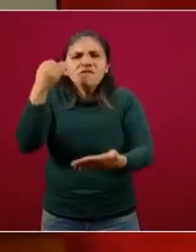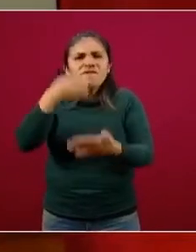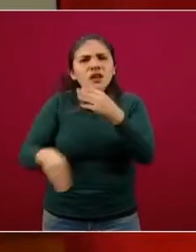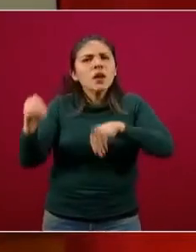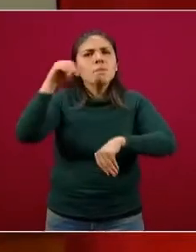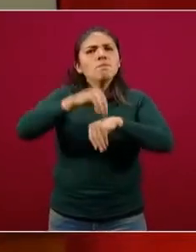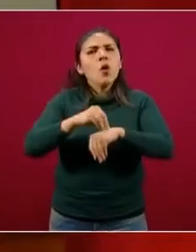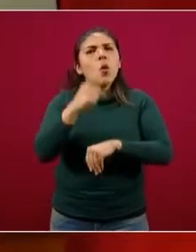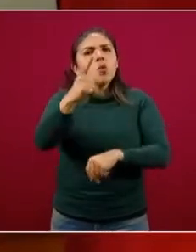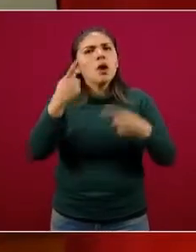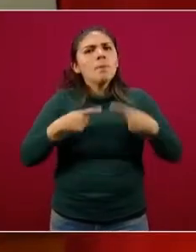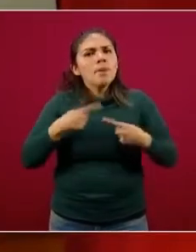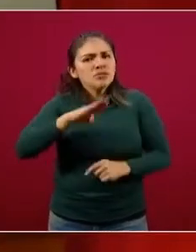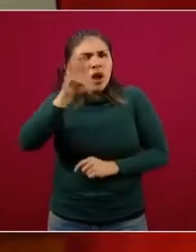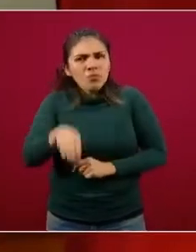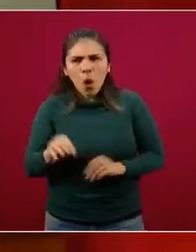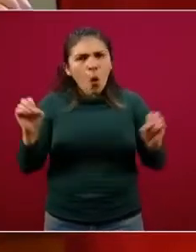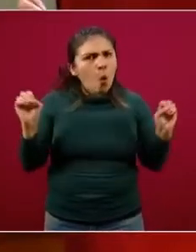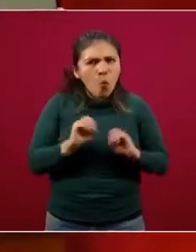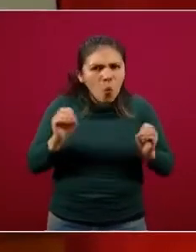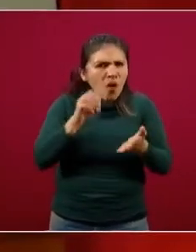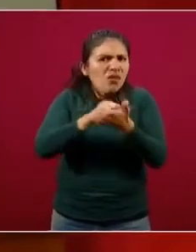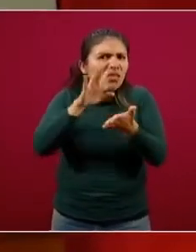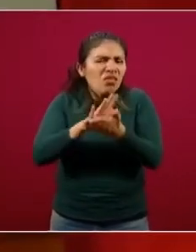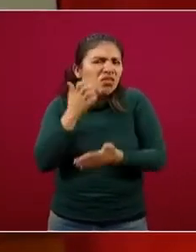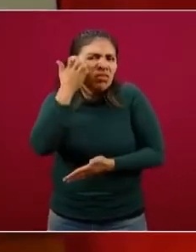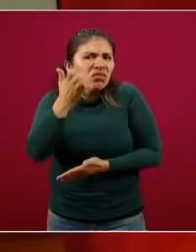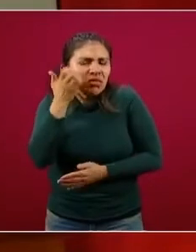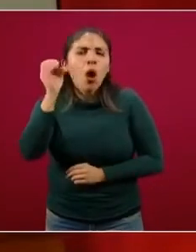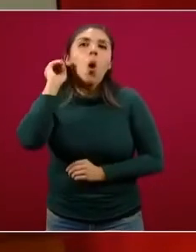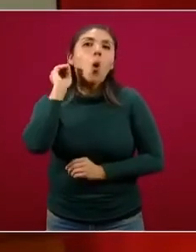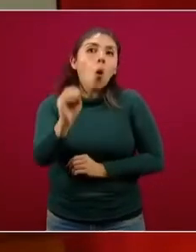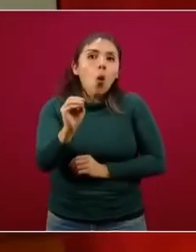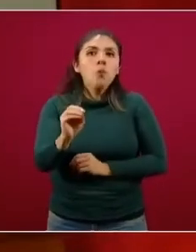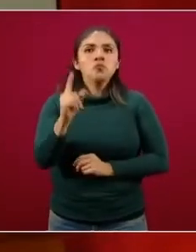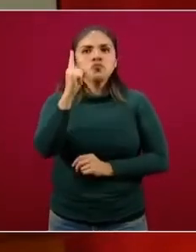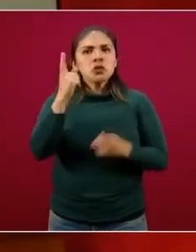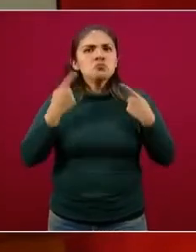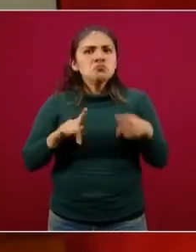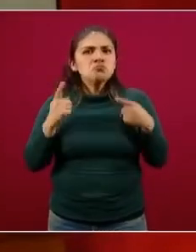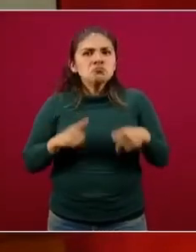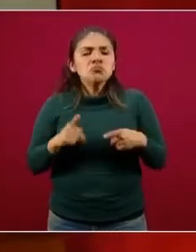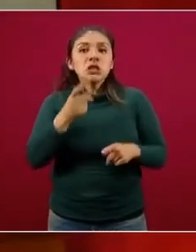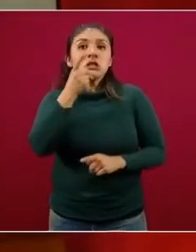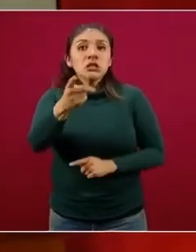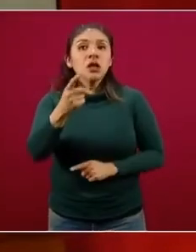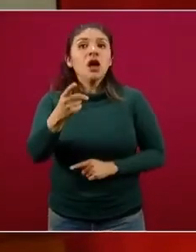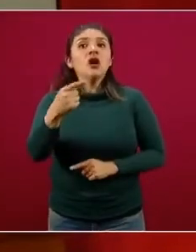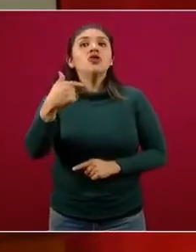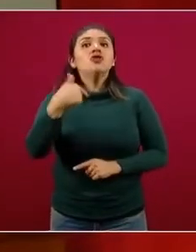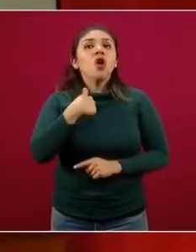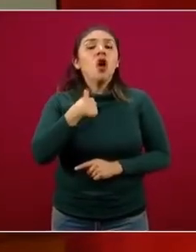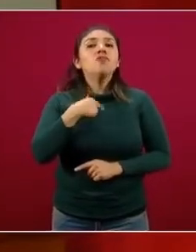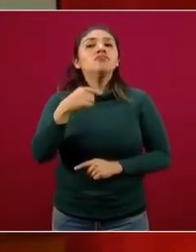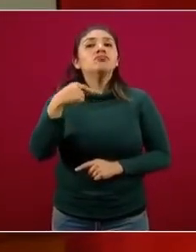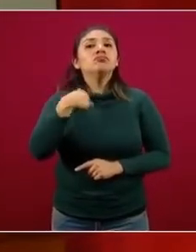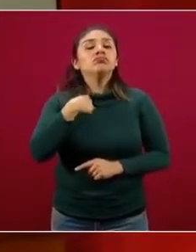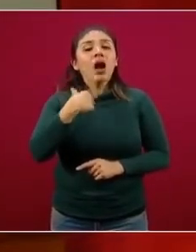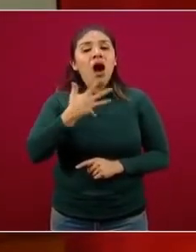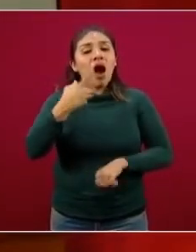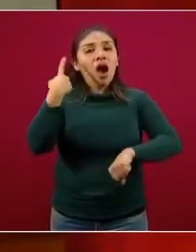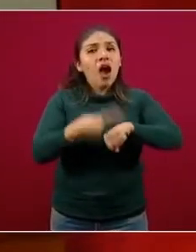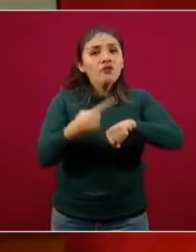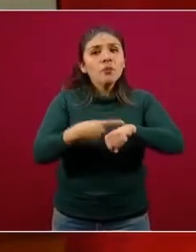cuando no había defunción, o registró un dato, una persona que decía ser caso ambulatorio pero que